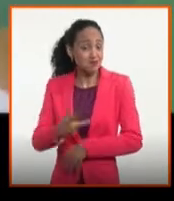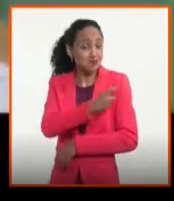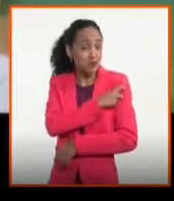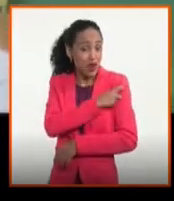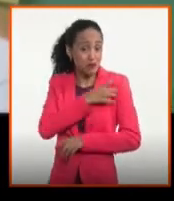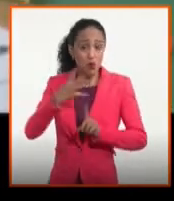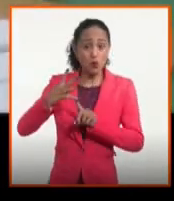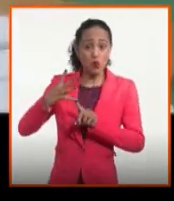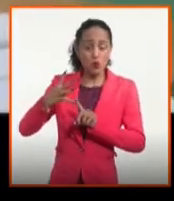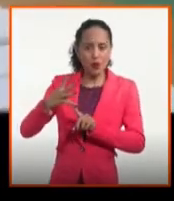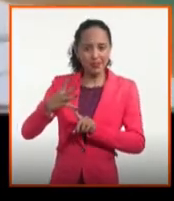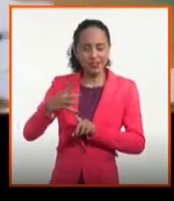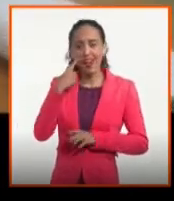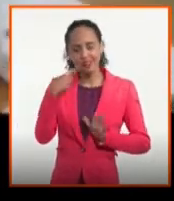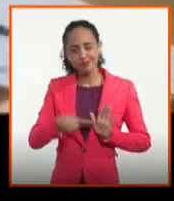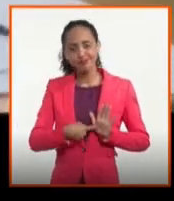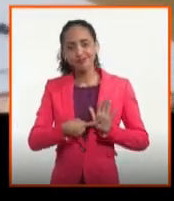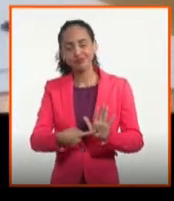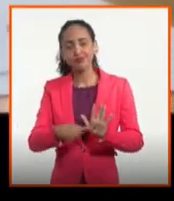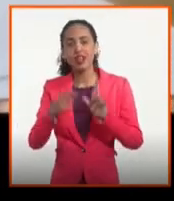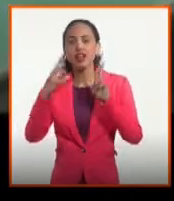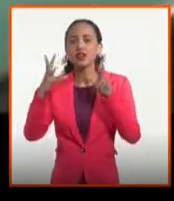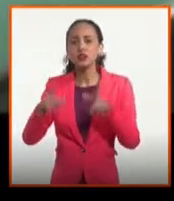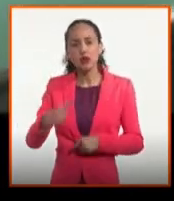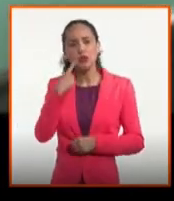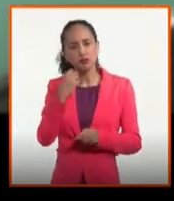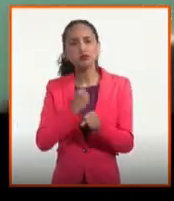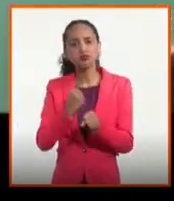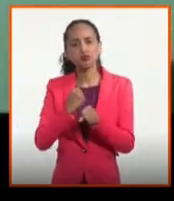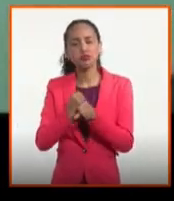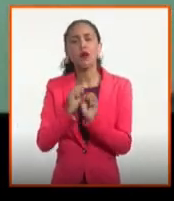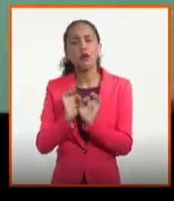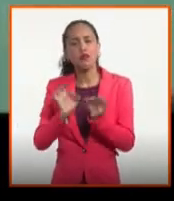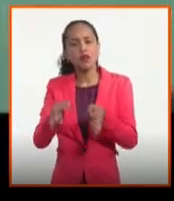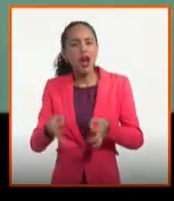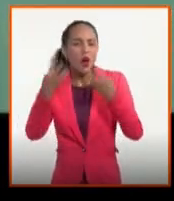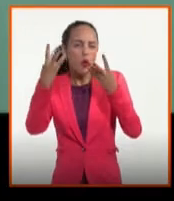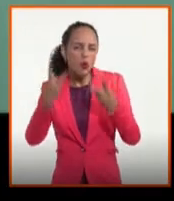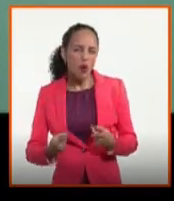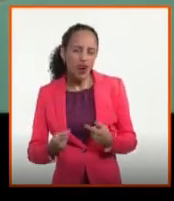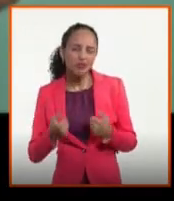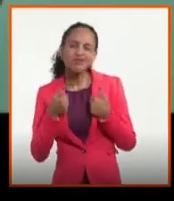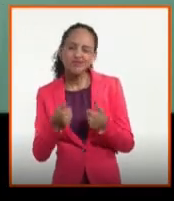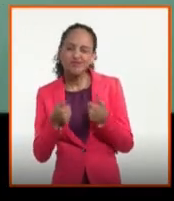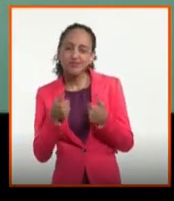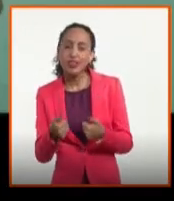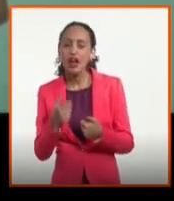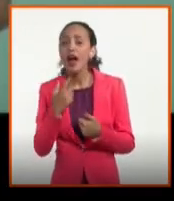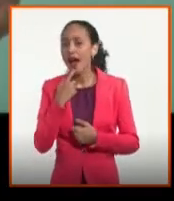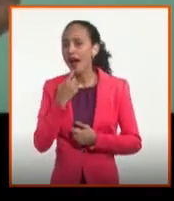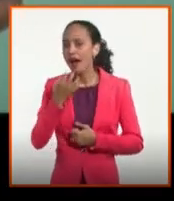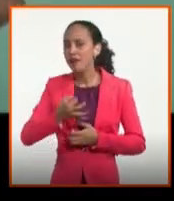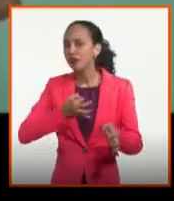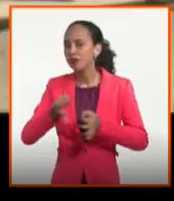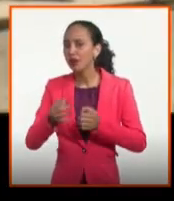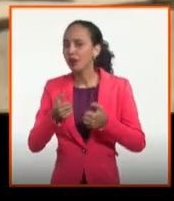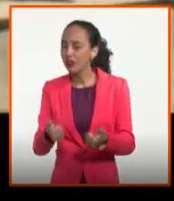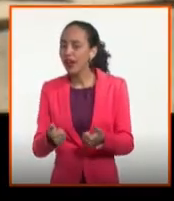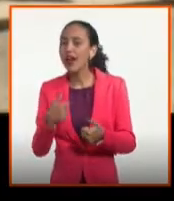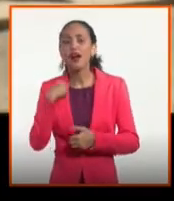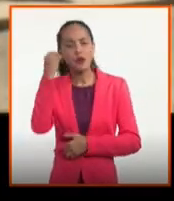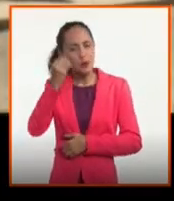están los resultados se demuestra la eficacia de ella de verdad cuanto efectiva ha sido cuanto nos ha servido y eso yo creo que también